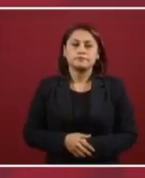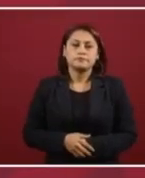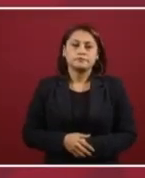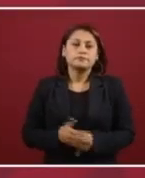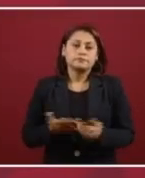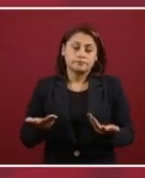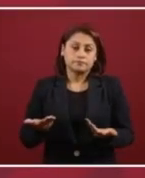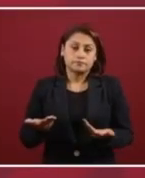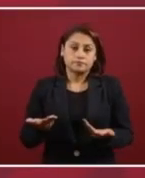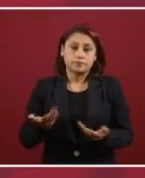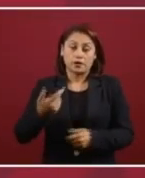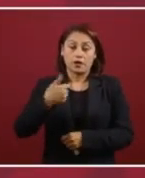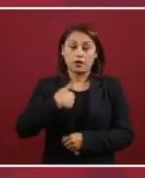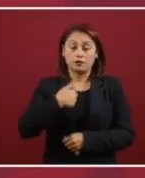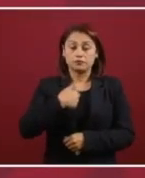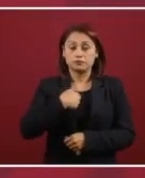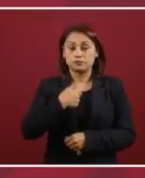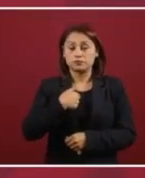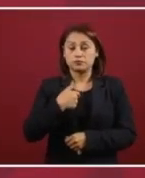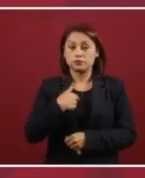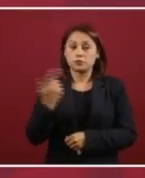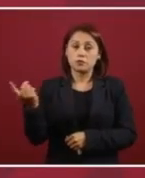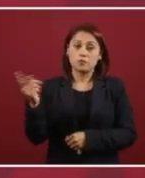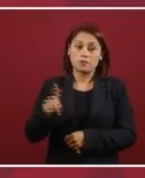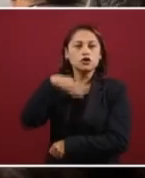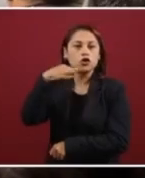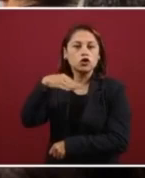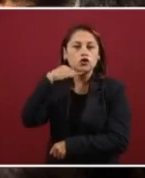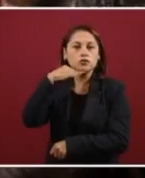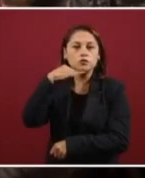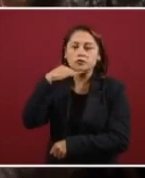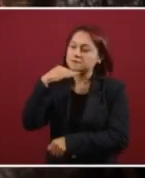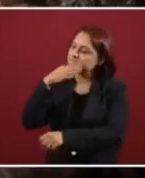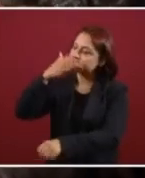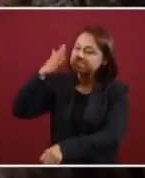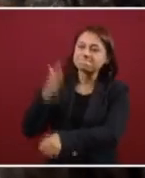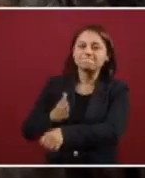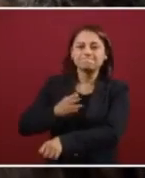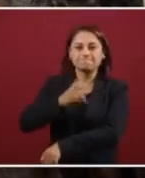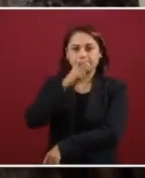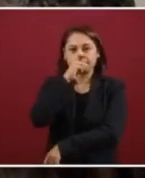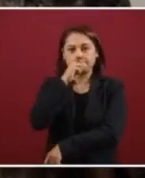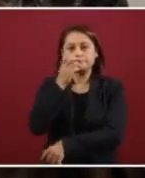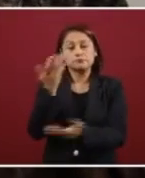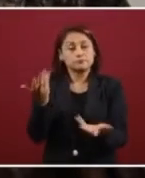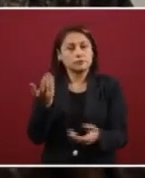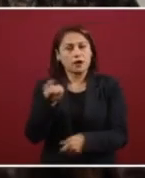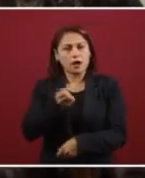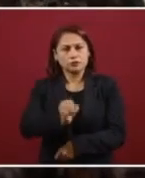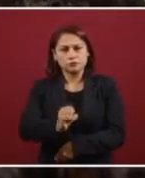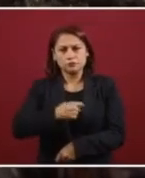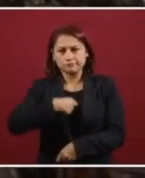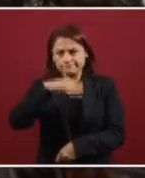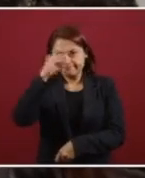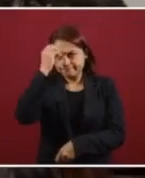instrucción que tienen los servidores públicos. En el caso de